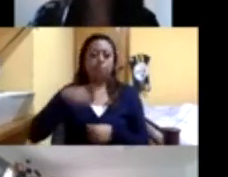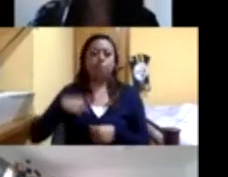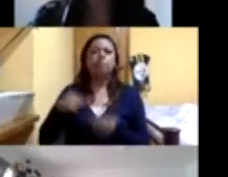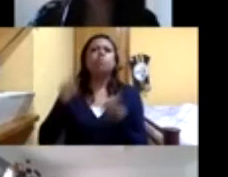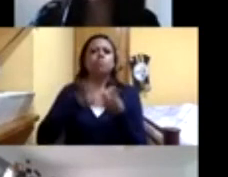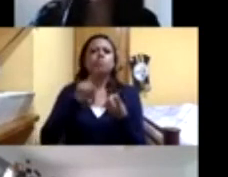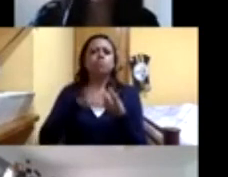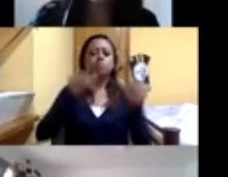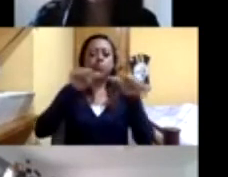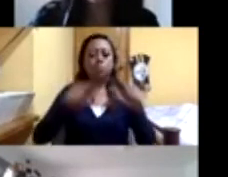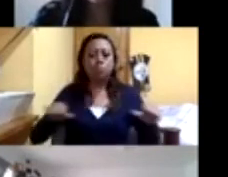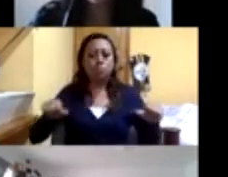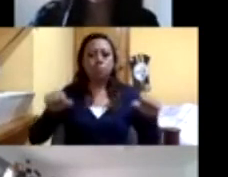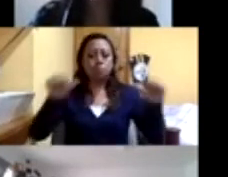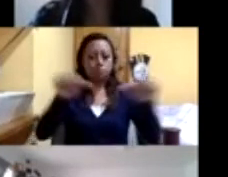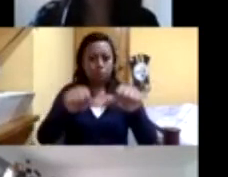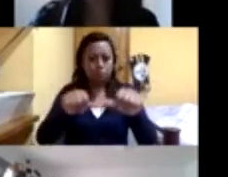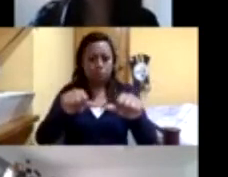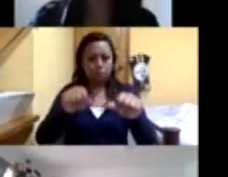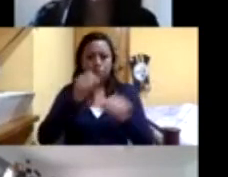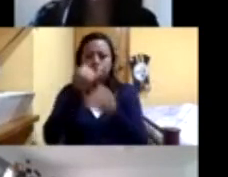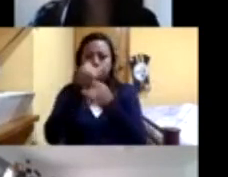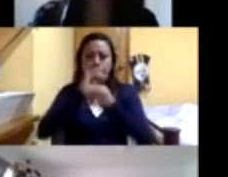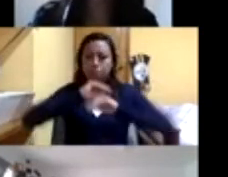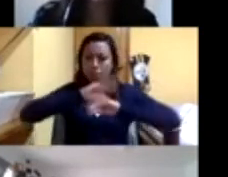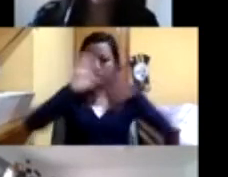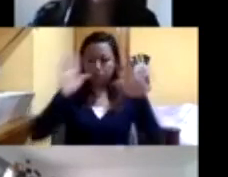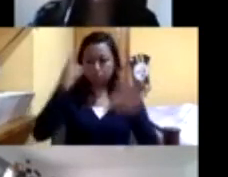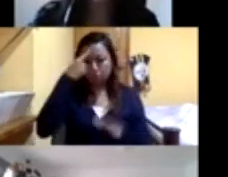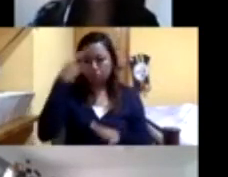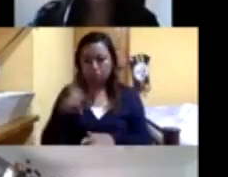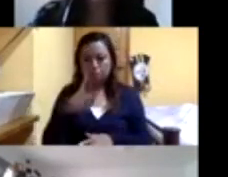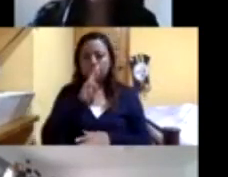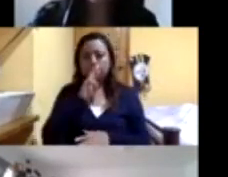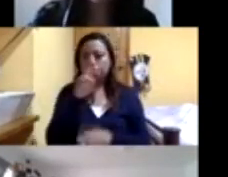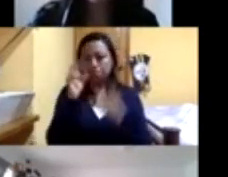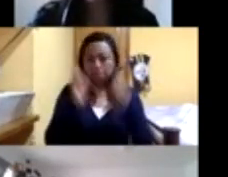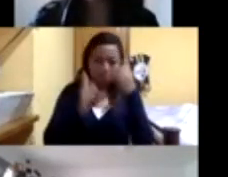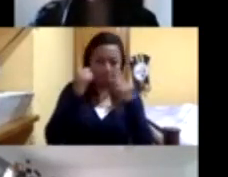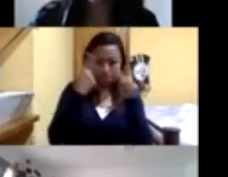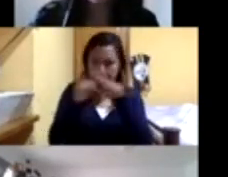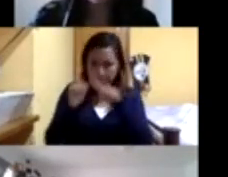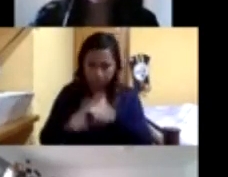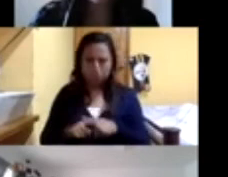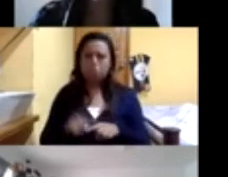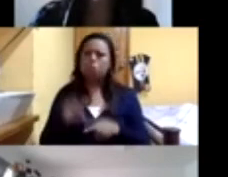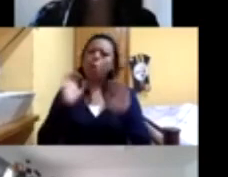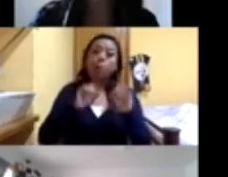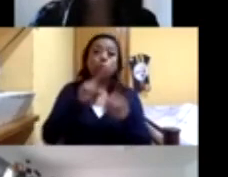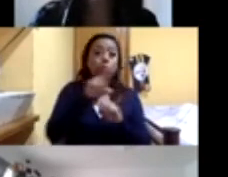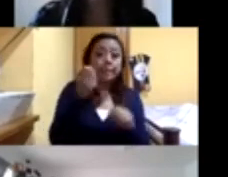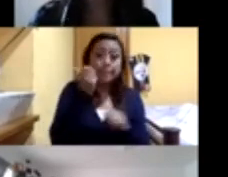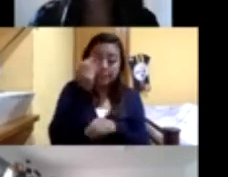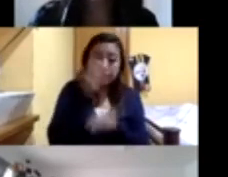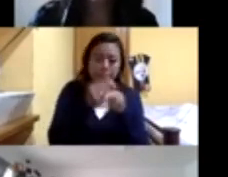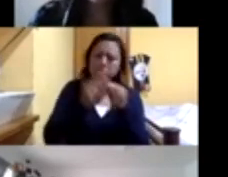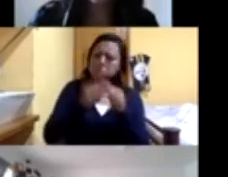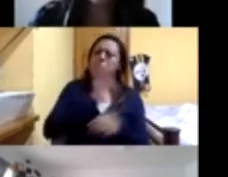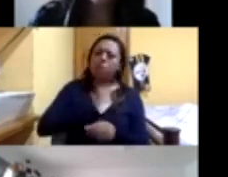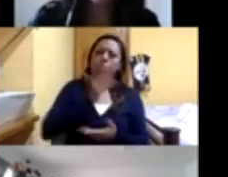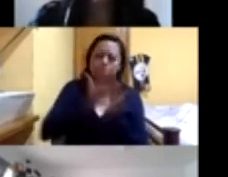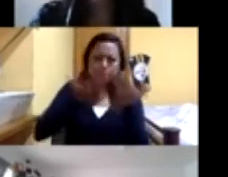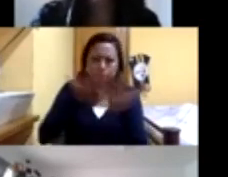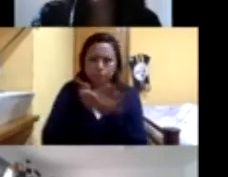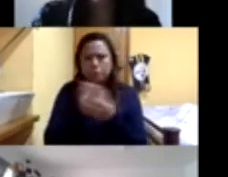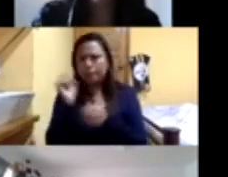poder solventar cualquiera de sus dudas. Si gustan material, se los podemos compartir, algún tipo de asesoría en específico, y estén